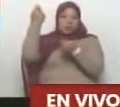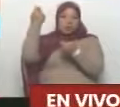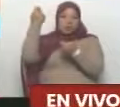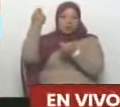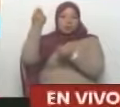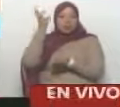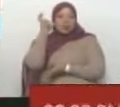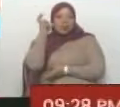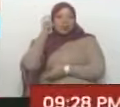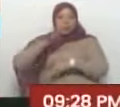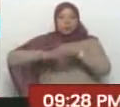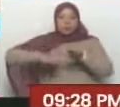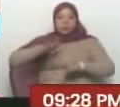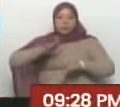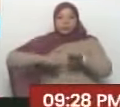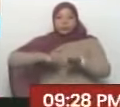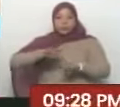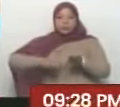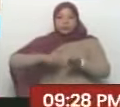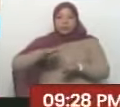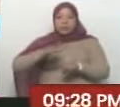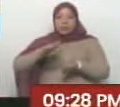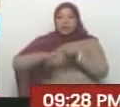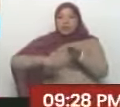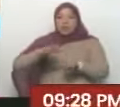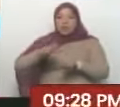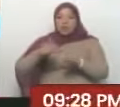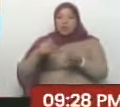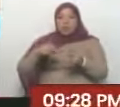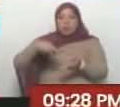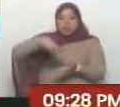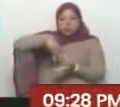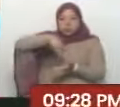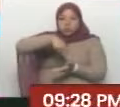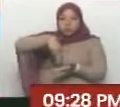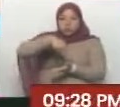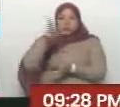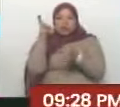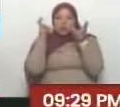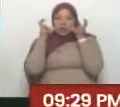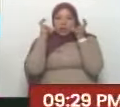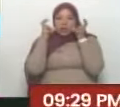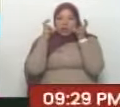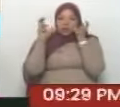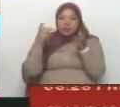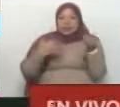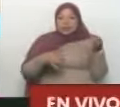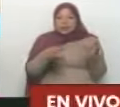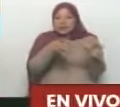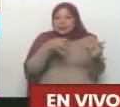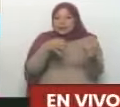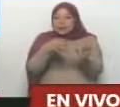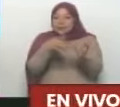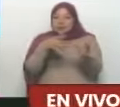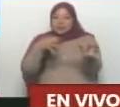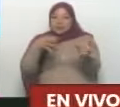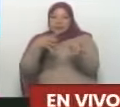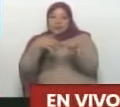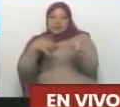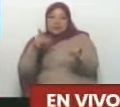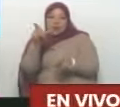apureño. Apunte soga poco a poco y trancadito, oyendo el arpa del maestro